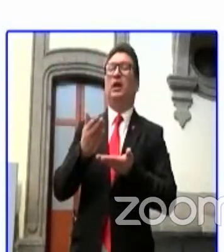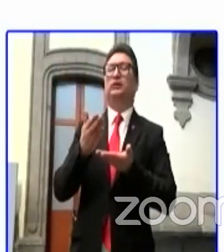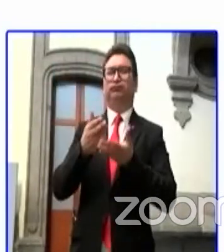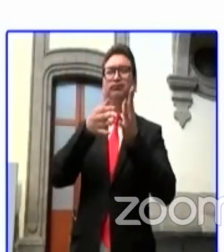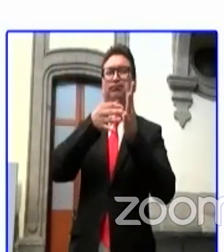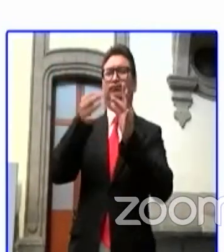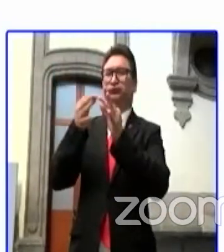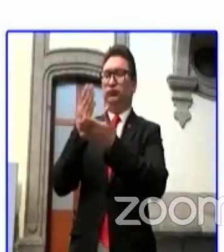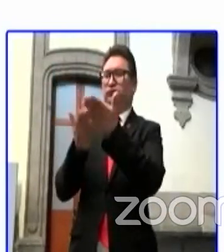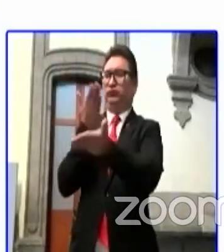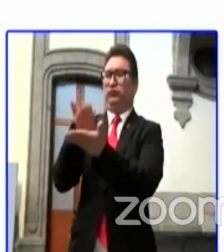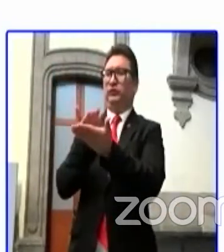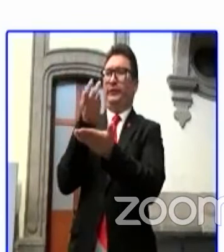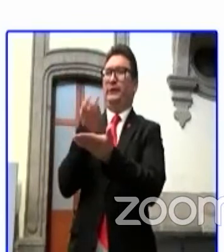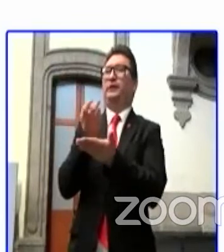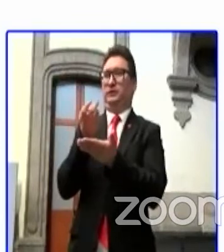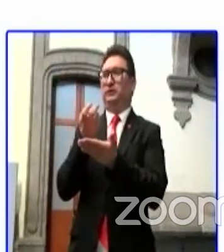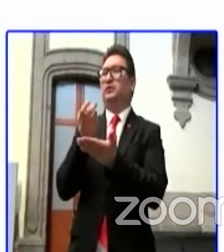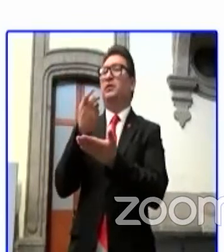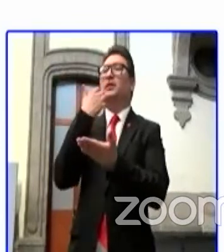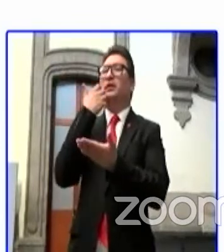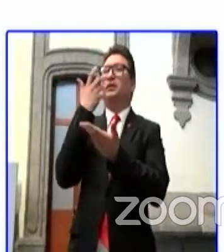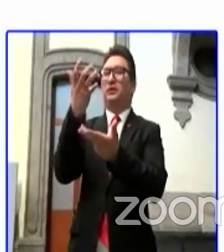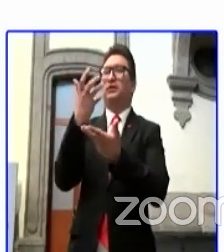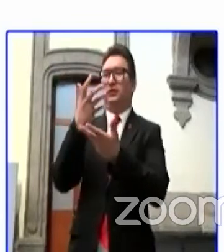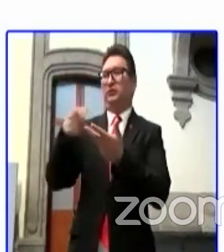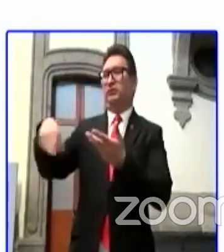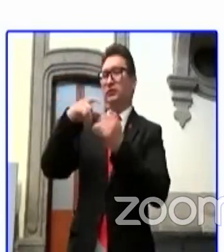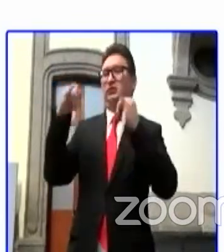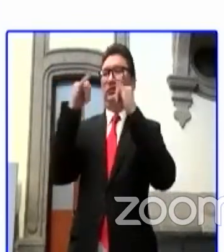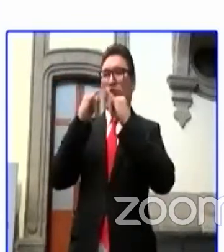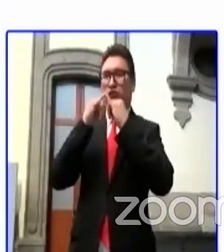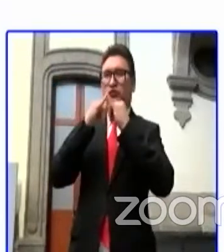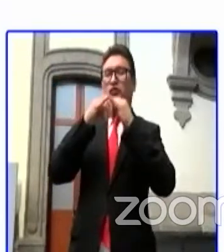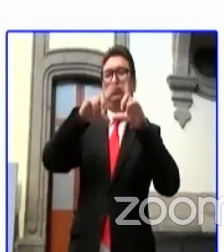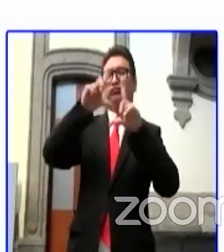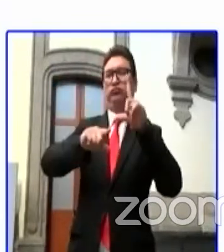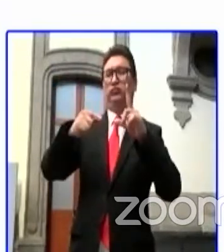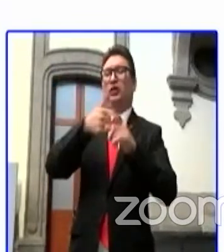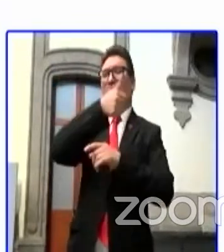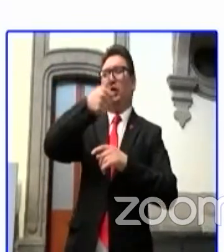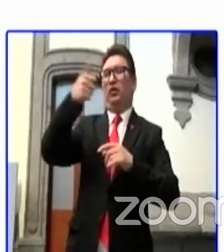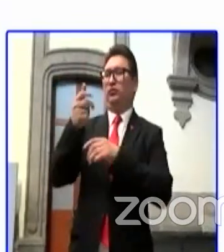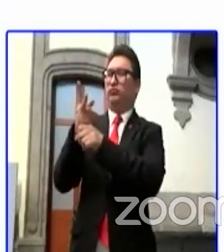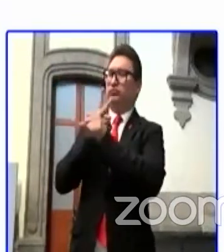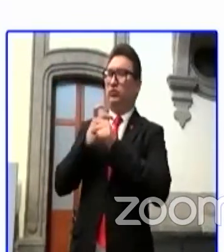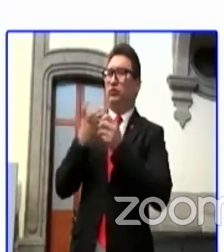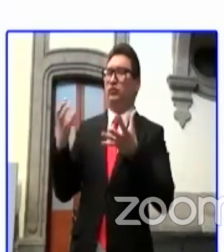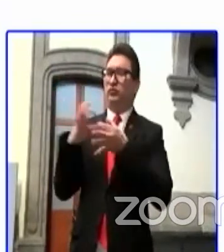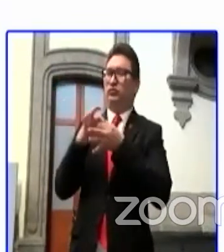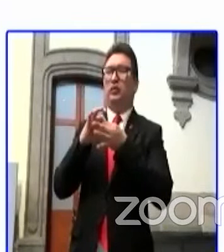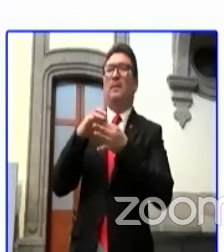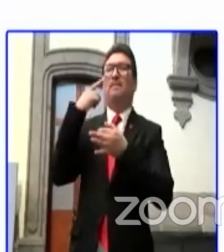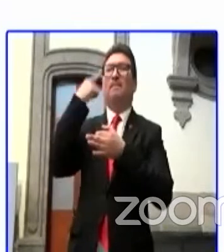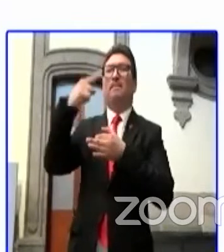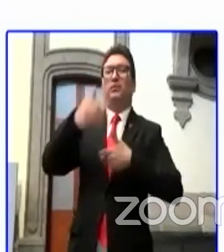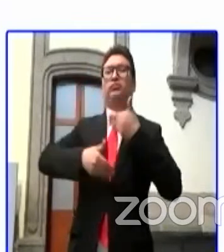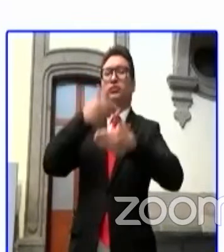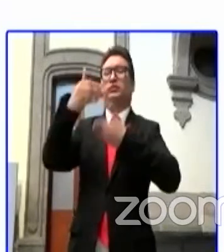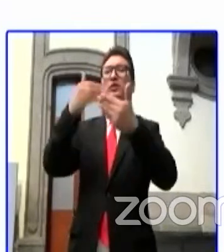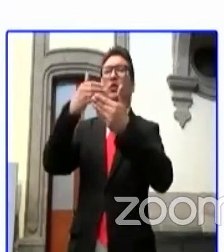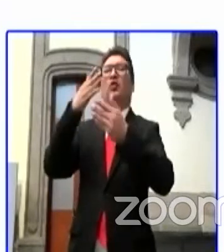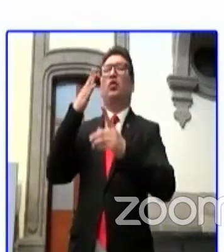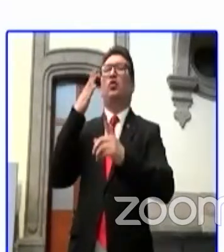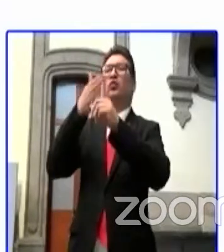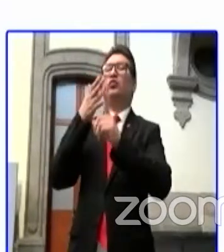esta iniciativa e incluimos a los institutos del país con la expectativa de que esta iniciativa se replique